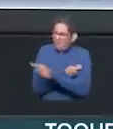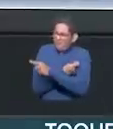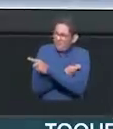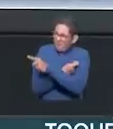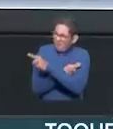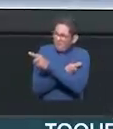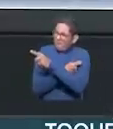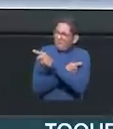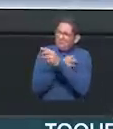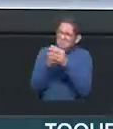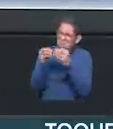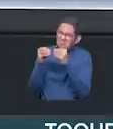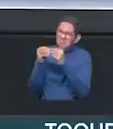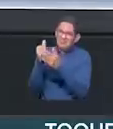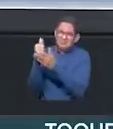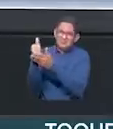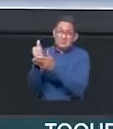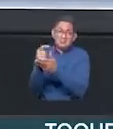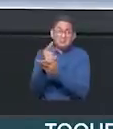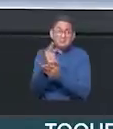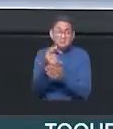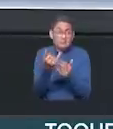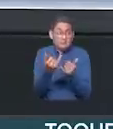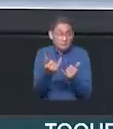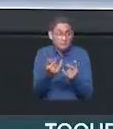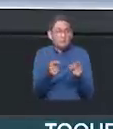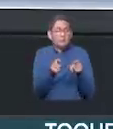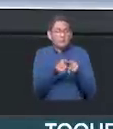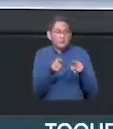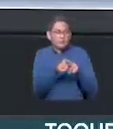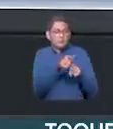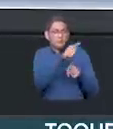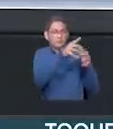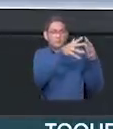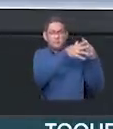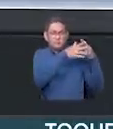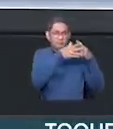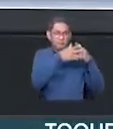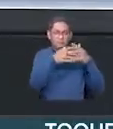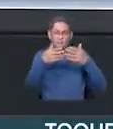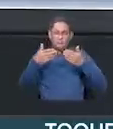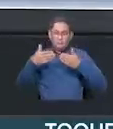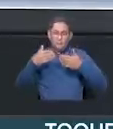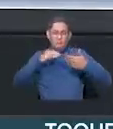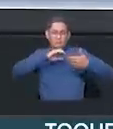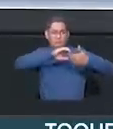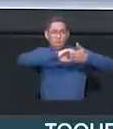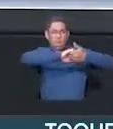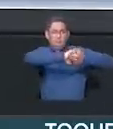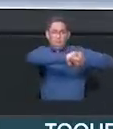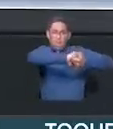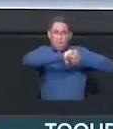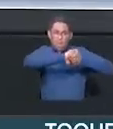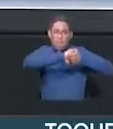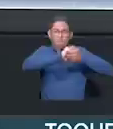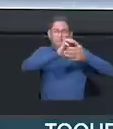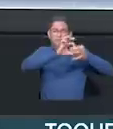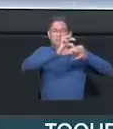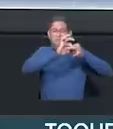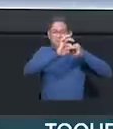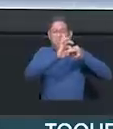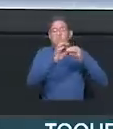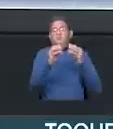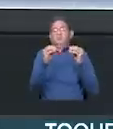los lazos de cooperación y de fraternidad entre nuestras dos naciones pero para dar más